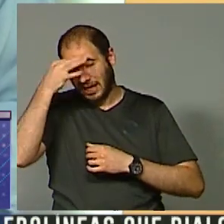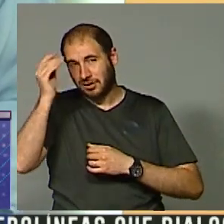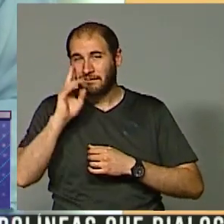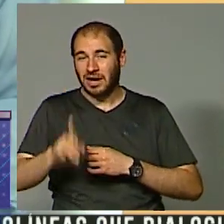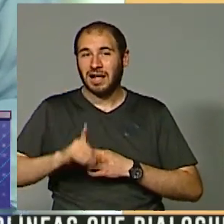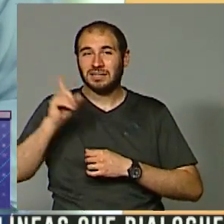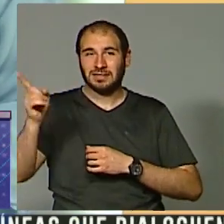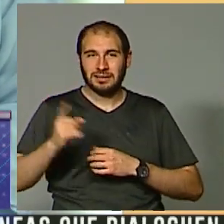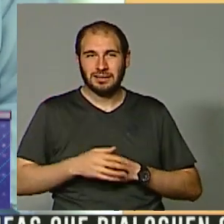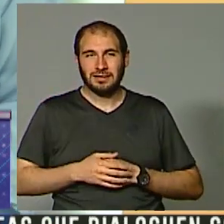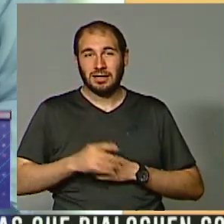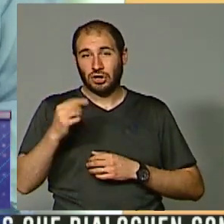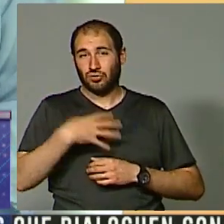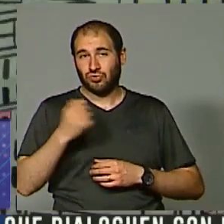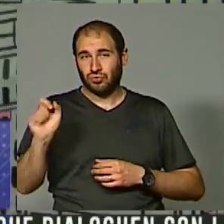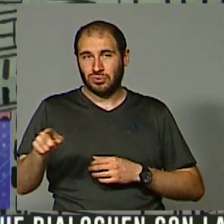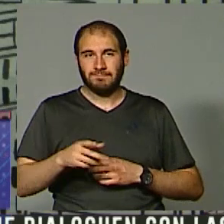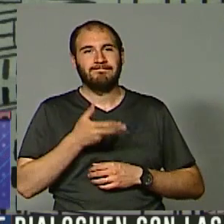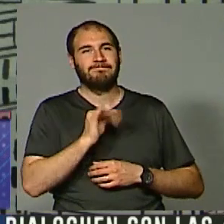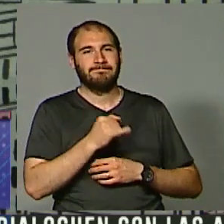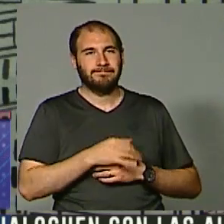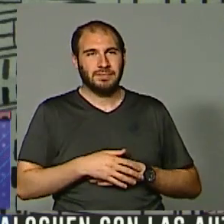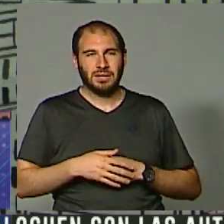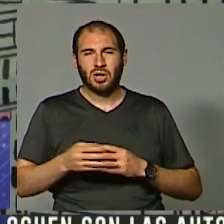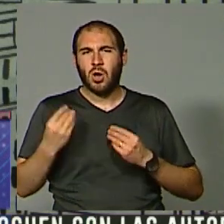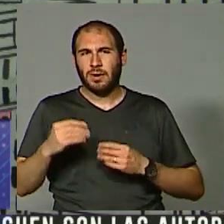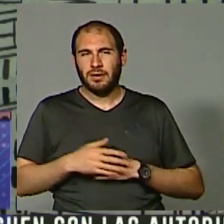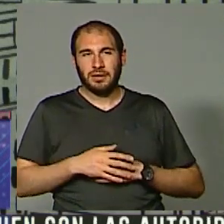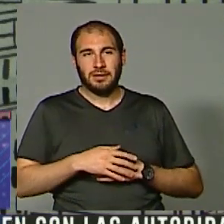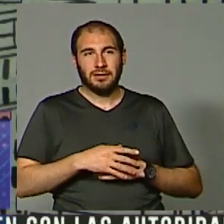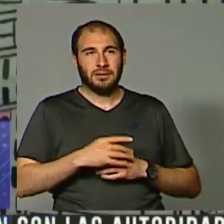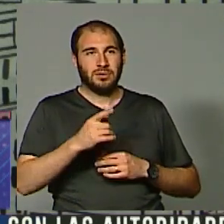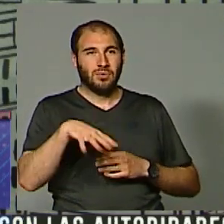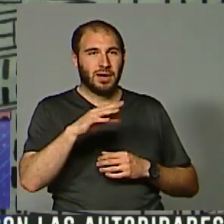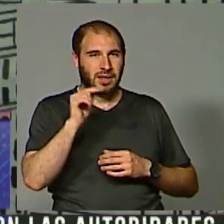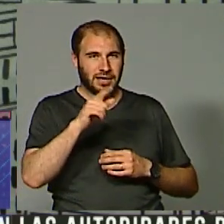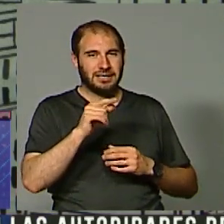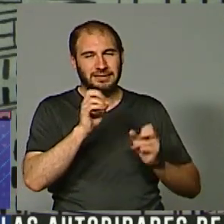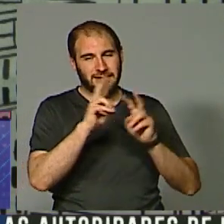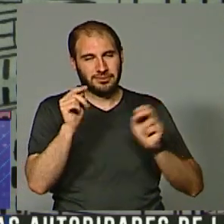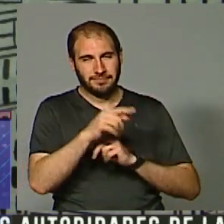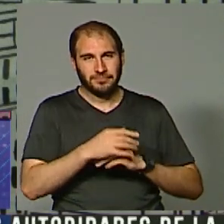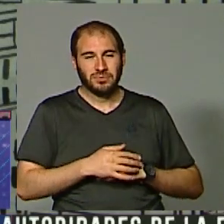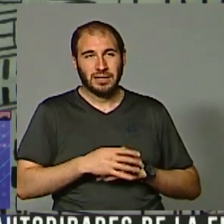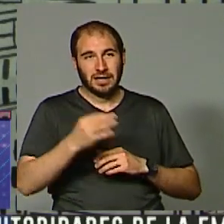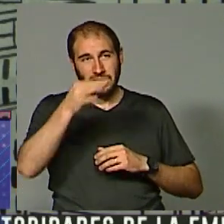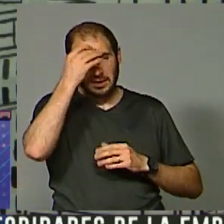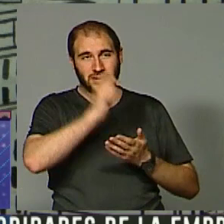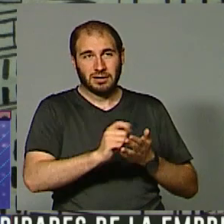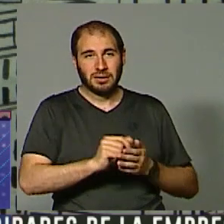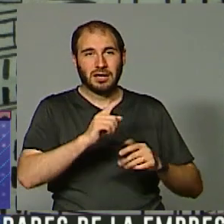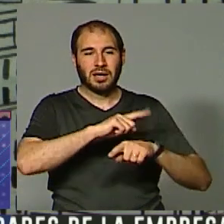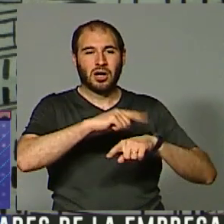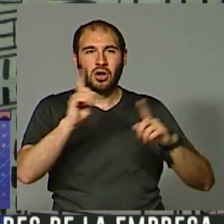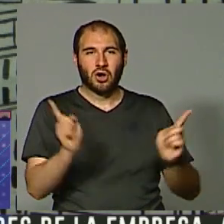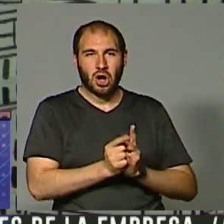allá que es tuya. Sí, sí, sí. ¿Cómo están se llama esa obra? L.E., ahí están, se llama la obra. Que es una obra que escribí para